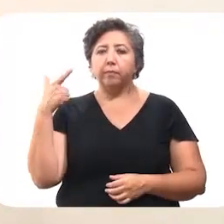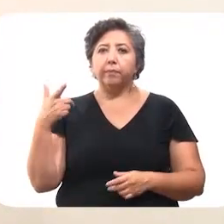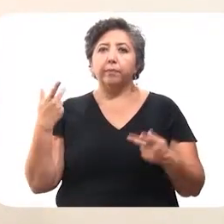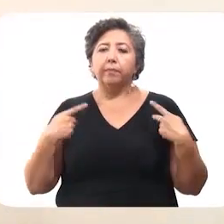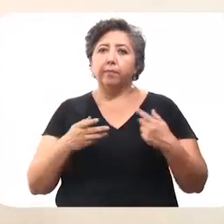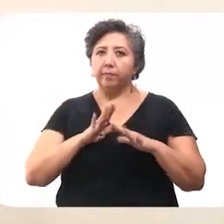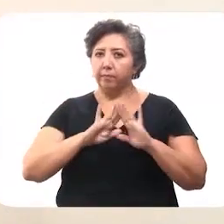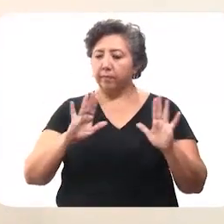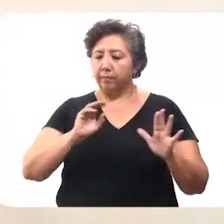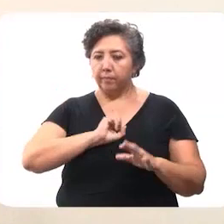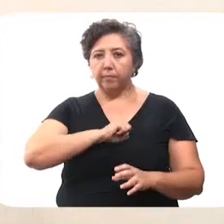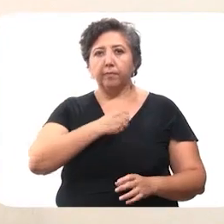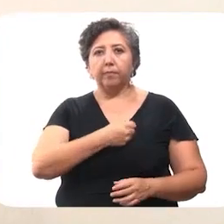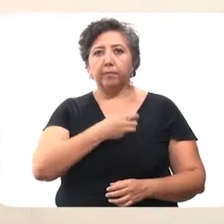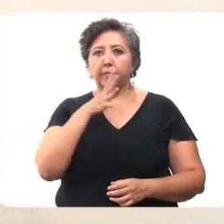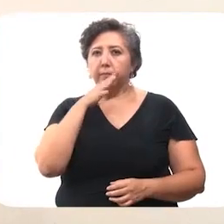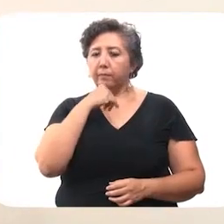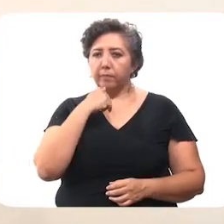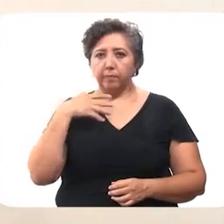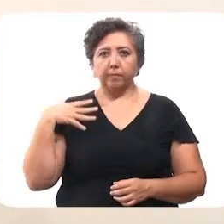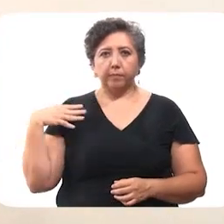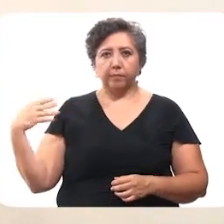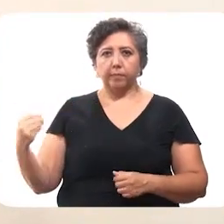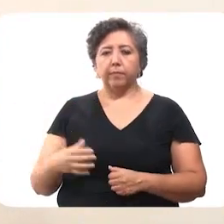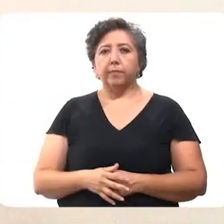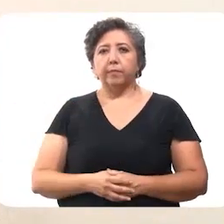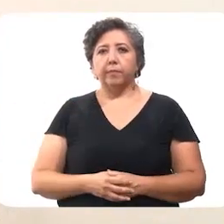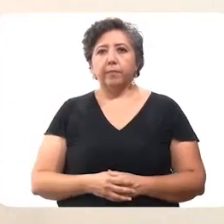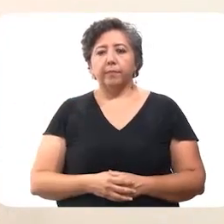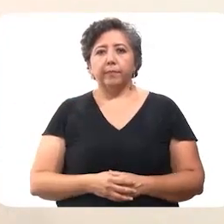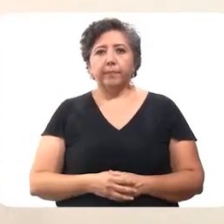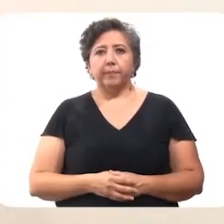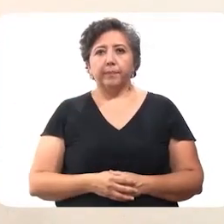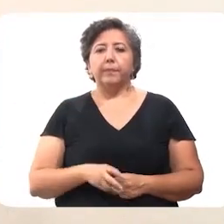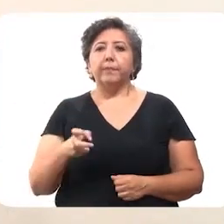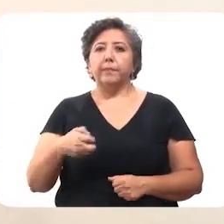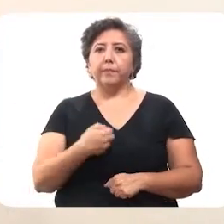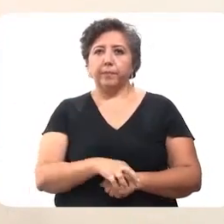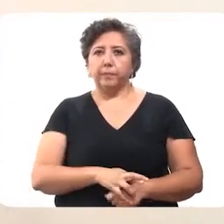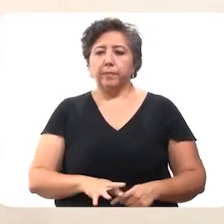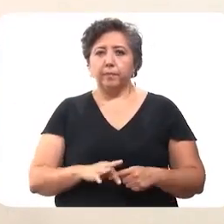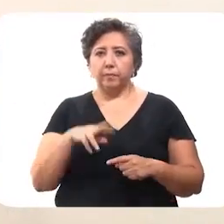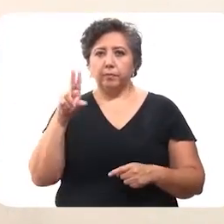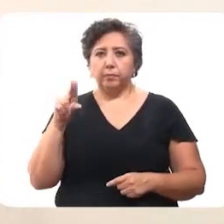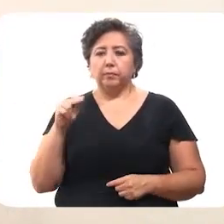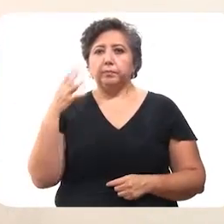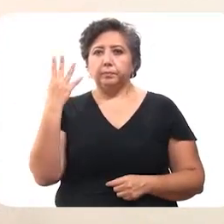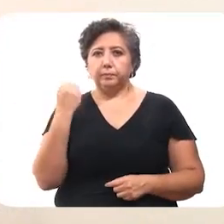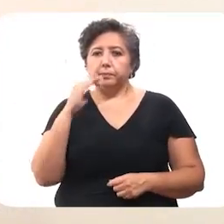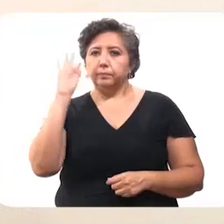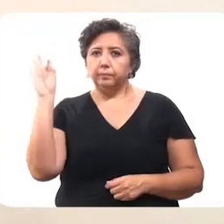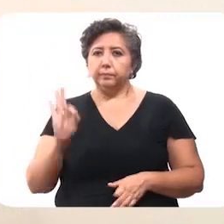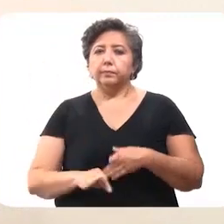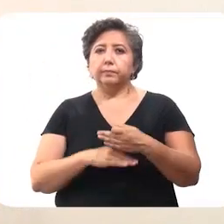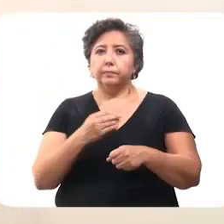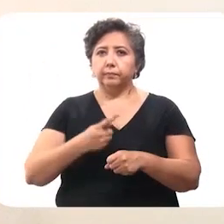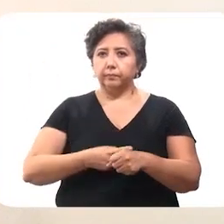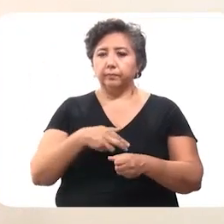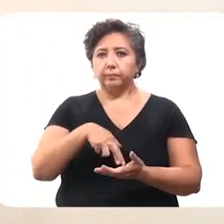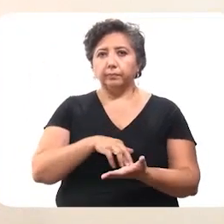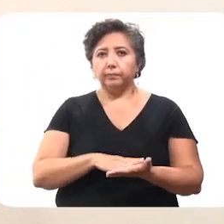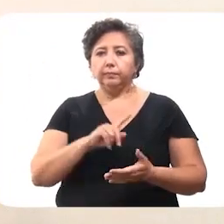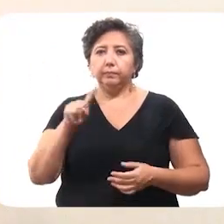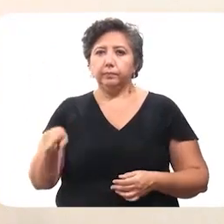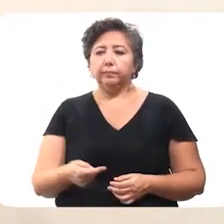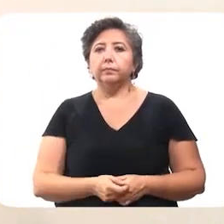67.087 pacientes ya se recuperaron, no presentan síntomas ni pueden contagiar. Esta cifra representa el 89% del total de